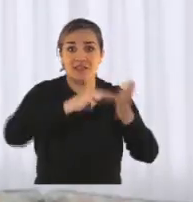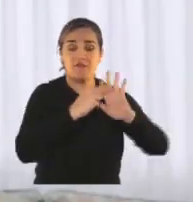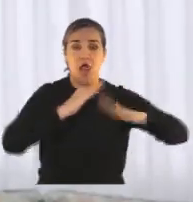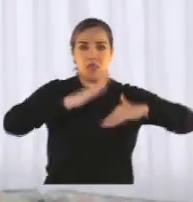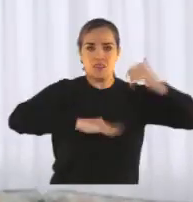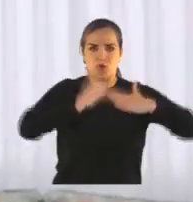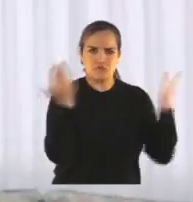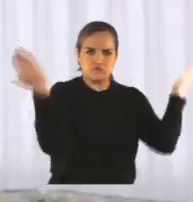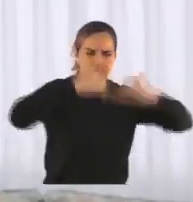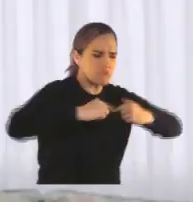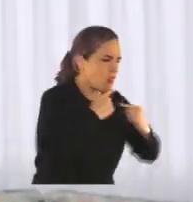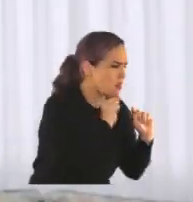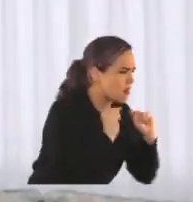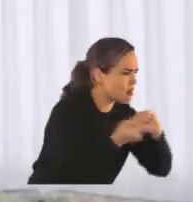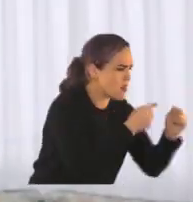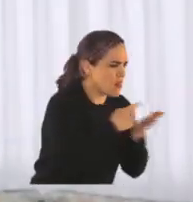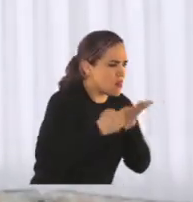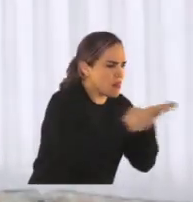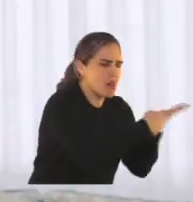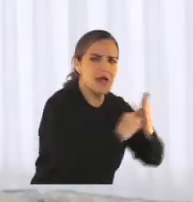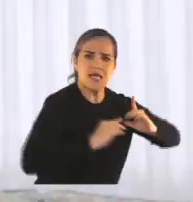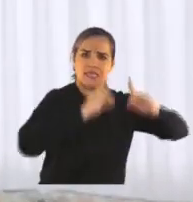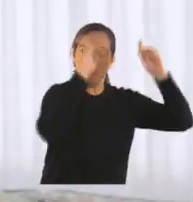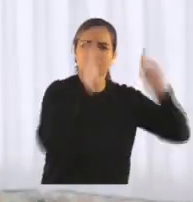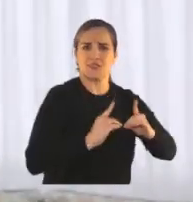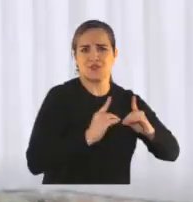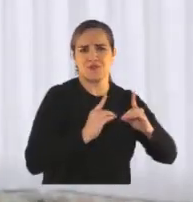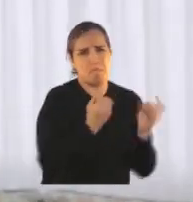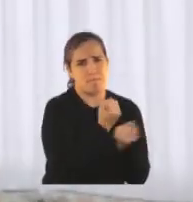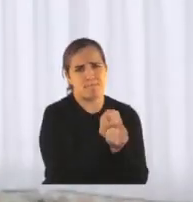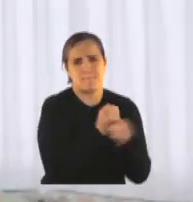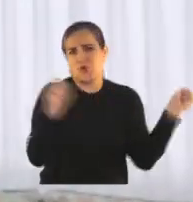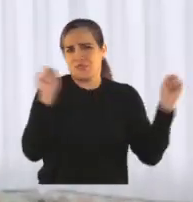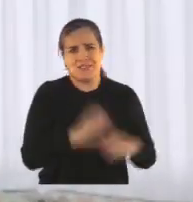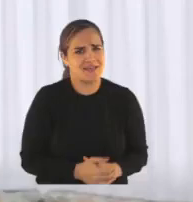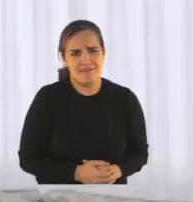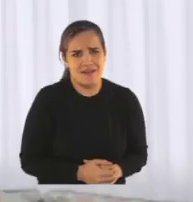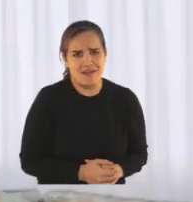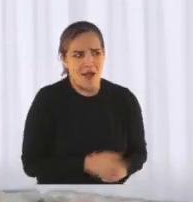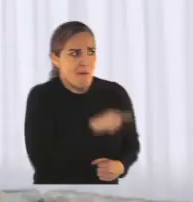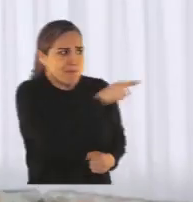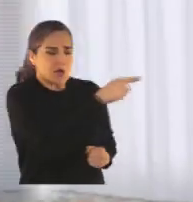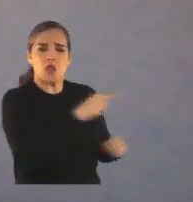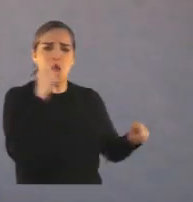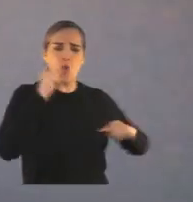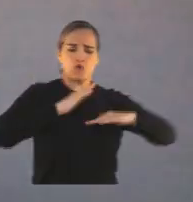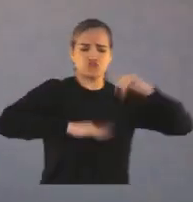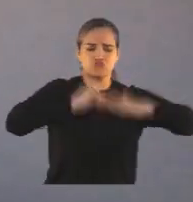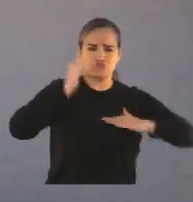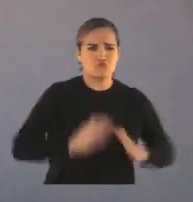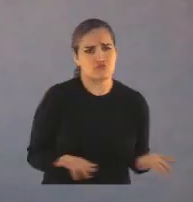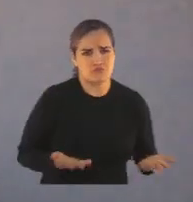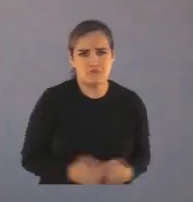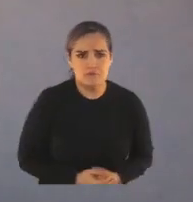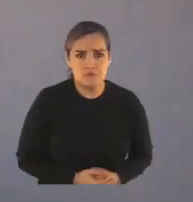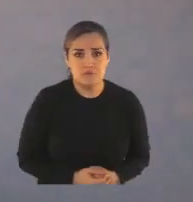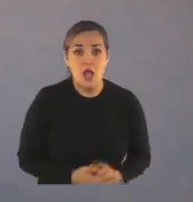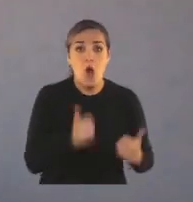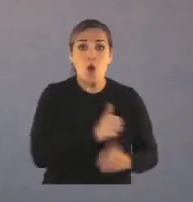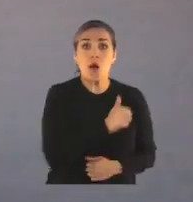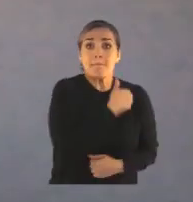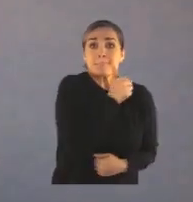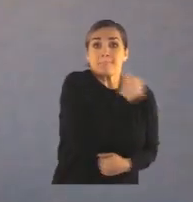tome decisiones y delibere de manera imparcial y equilibrada. No puede ser que se siga delatando